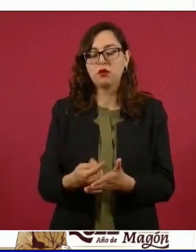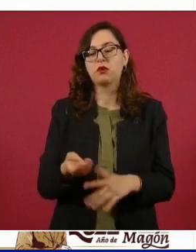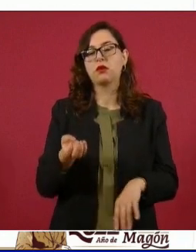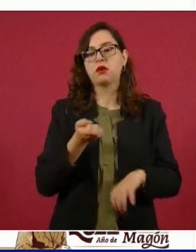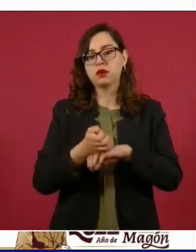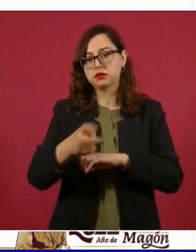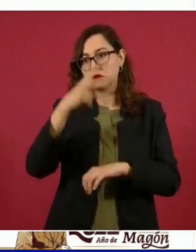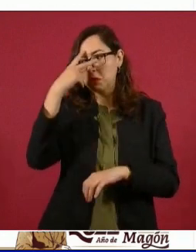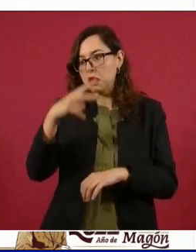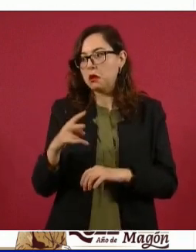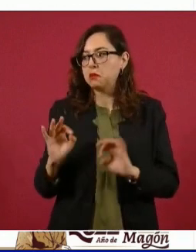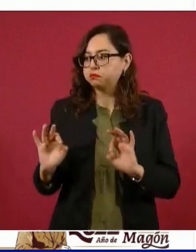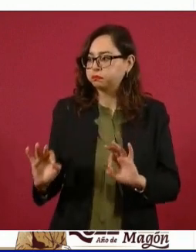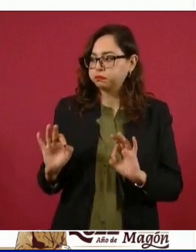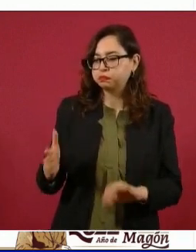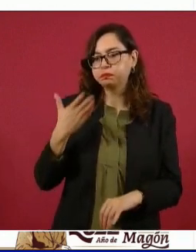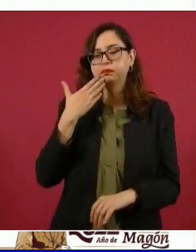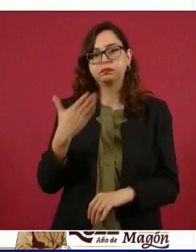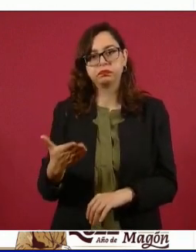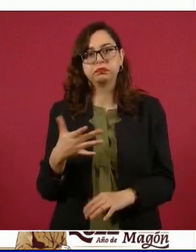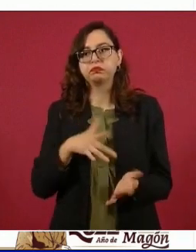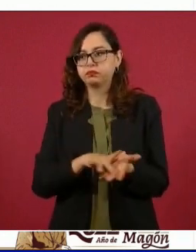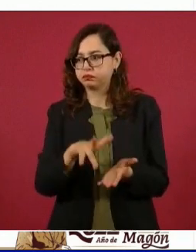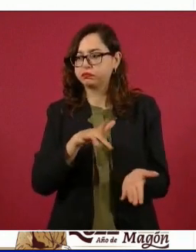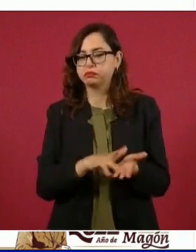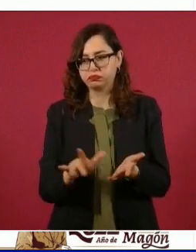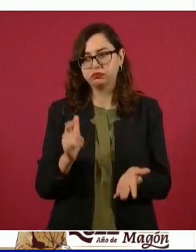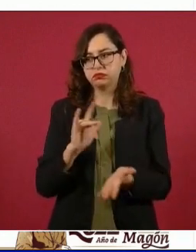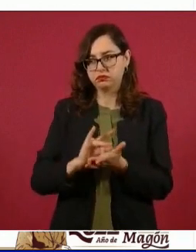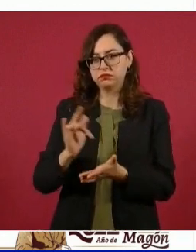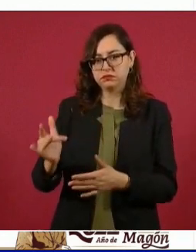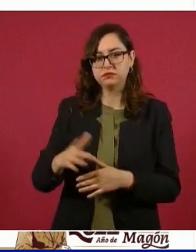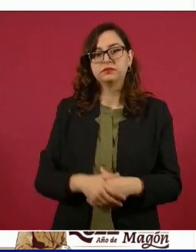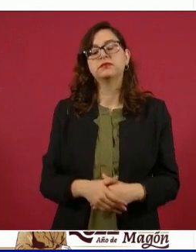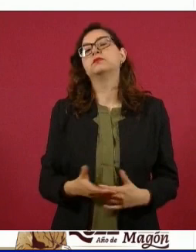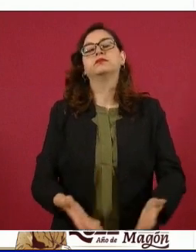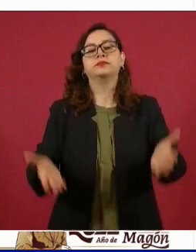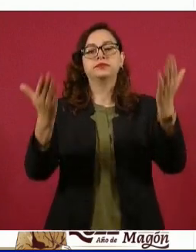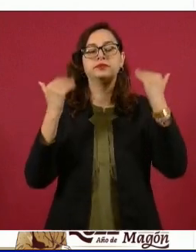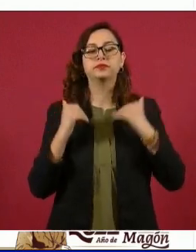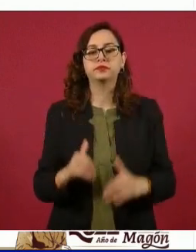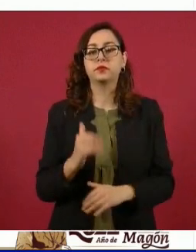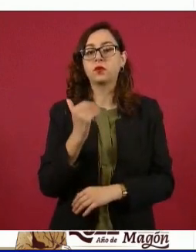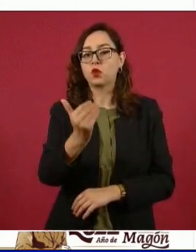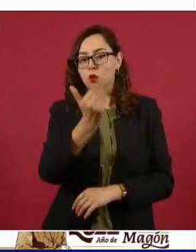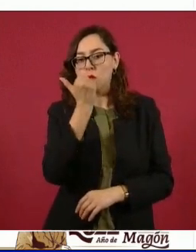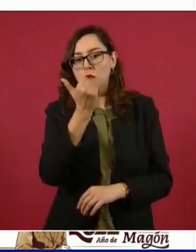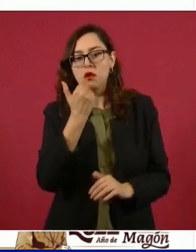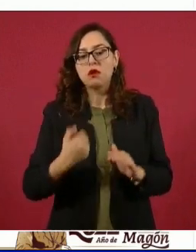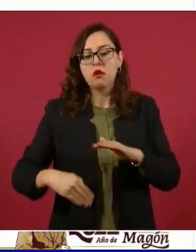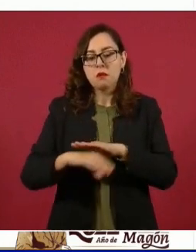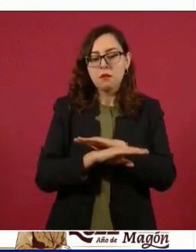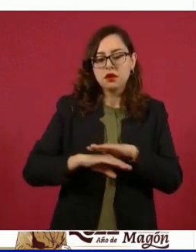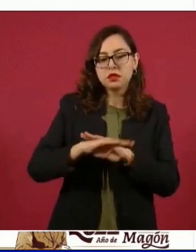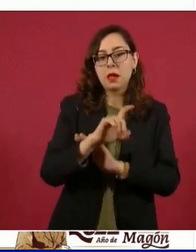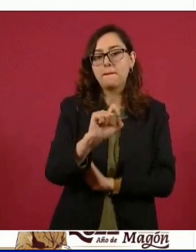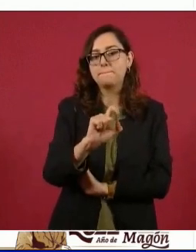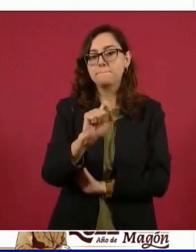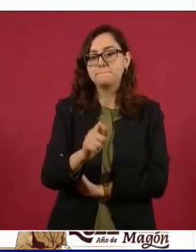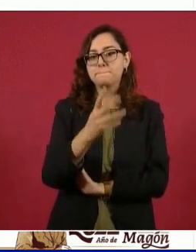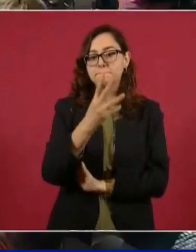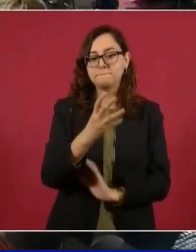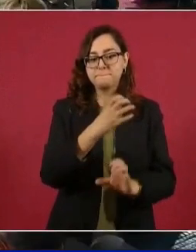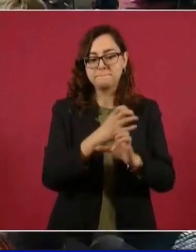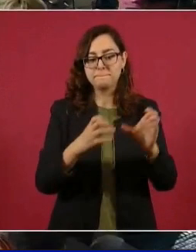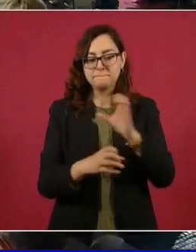el Estado de México. Vamos ahora a los 24 productos de la canasta básica. Les queremos